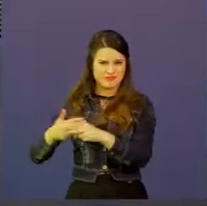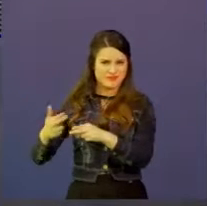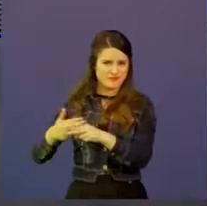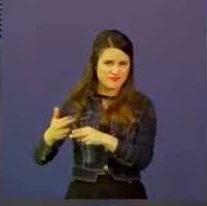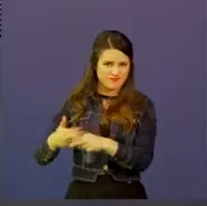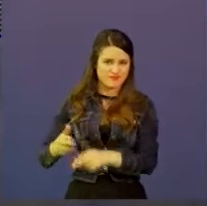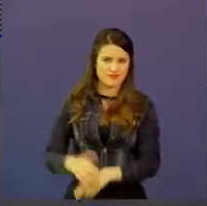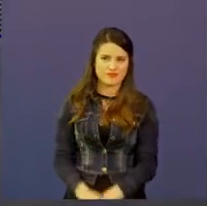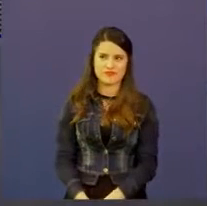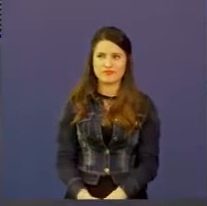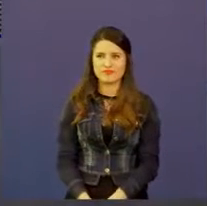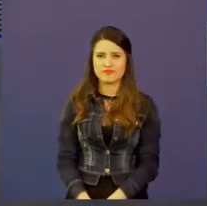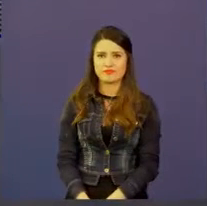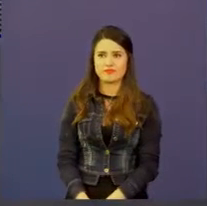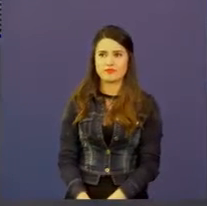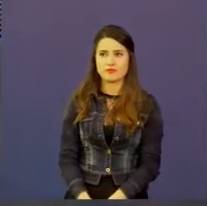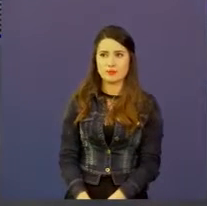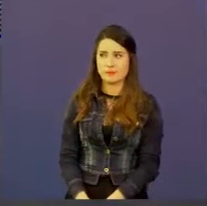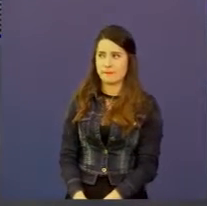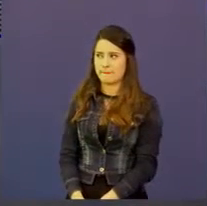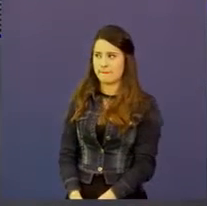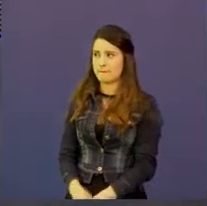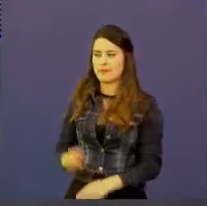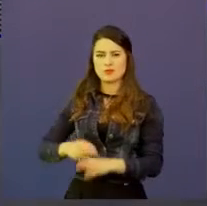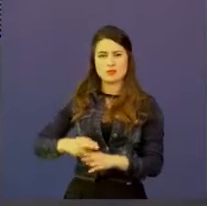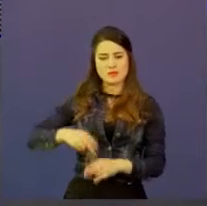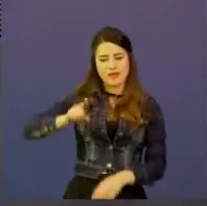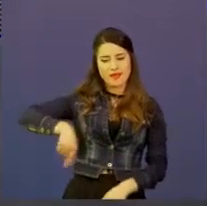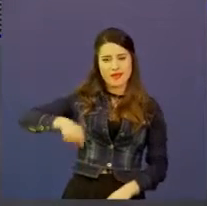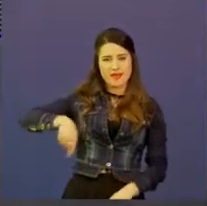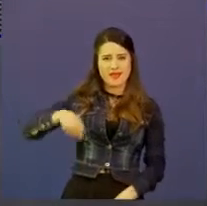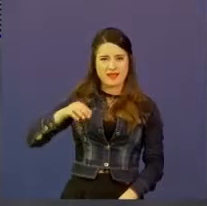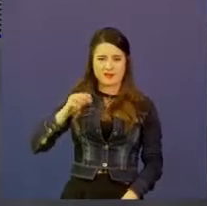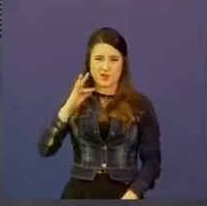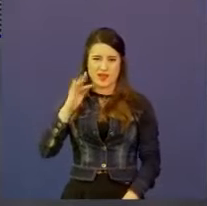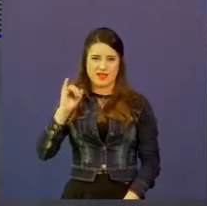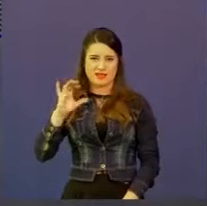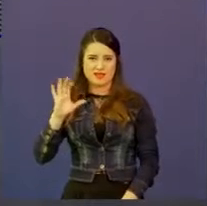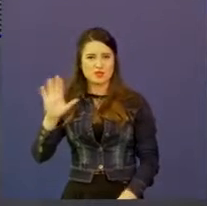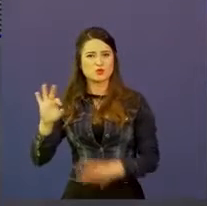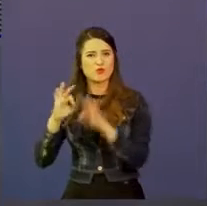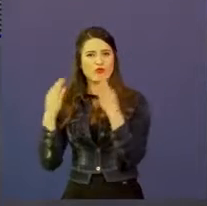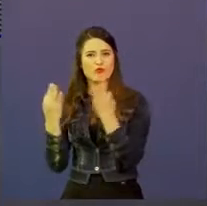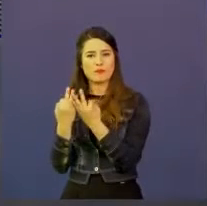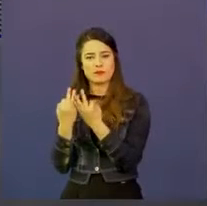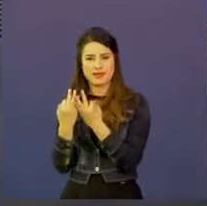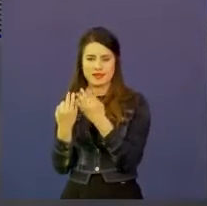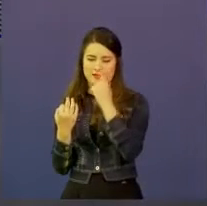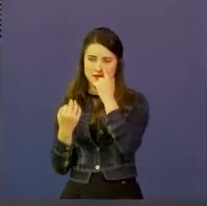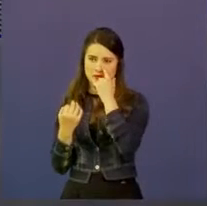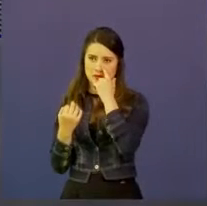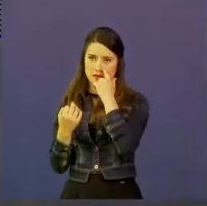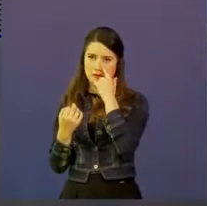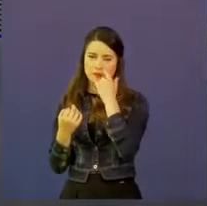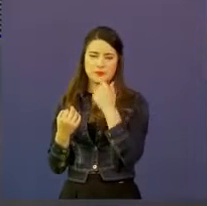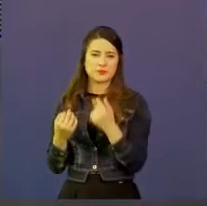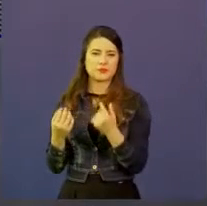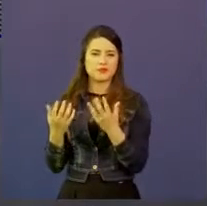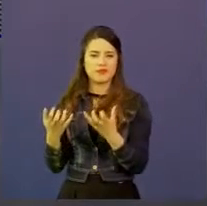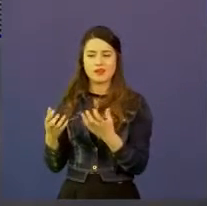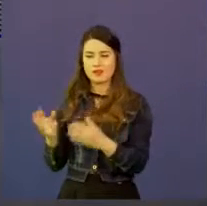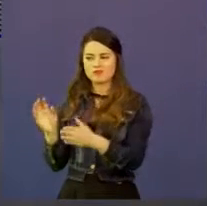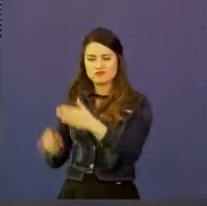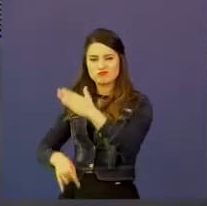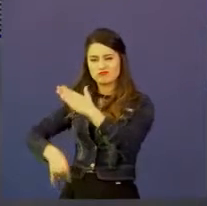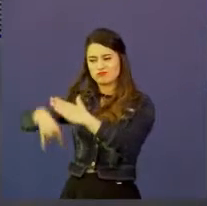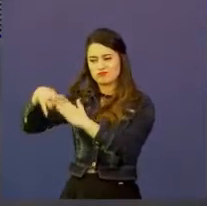días estaremos lanzando nuestro micrositio Escuela TIC para Familia, un espacio que desde lo digital pretende abordar todas estas herramientas